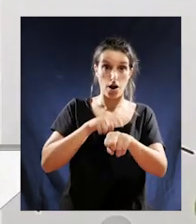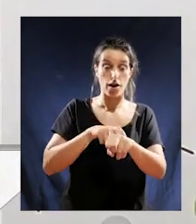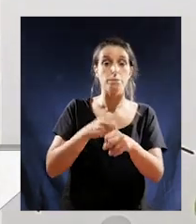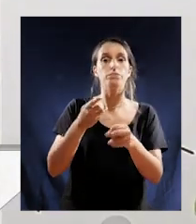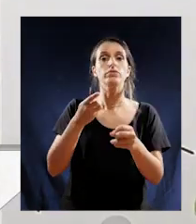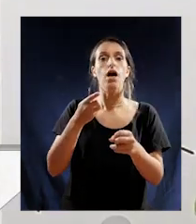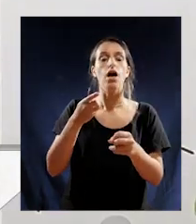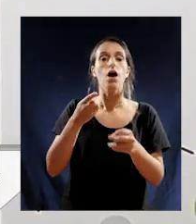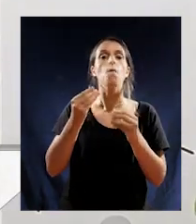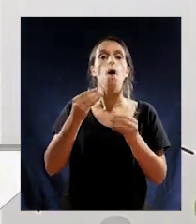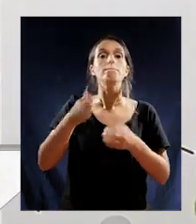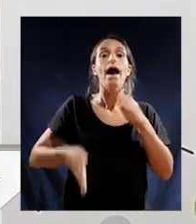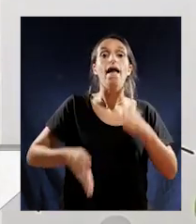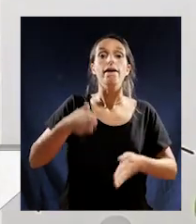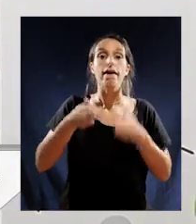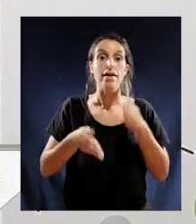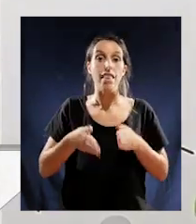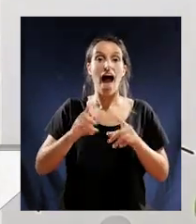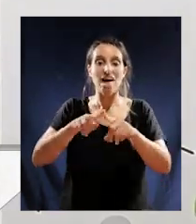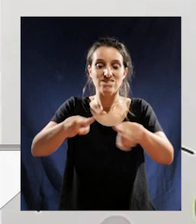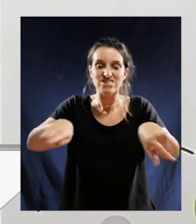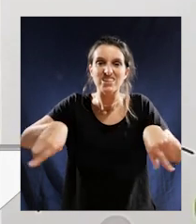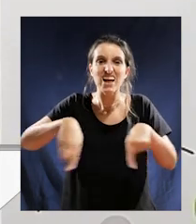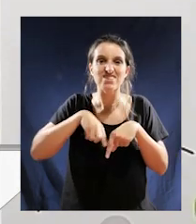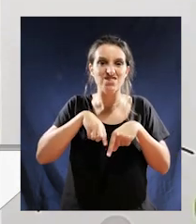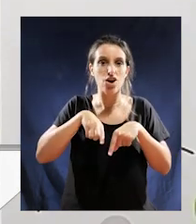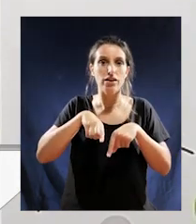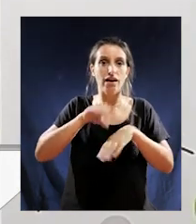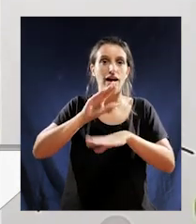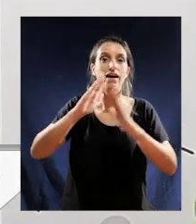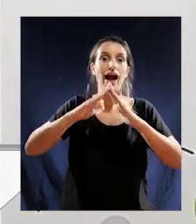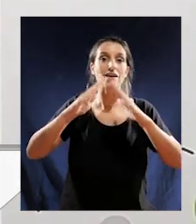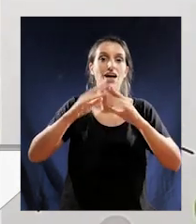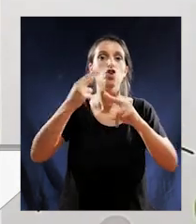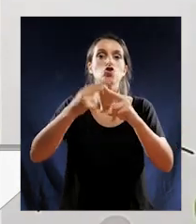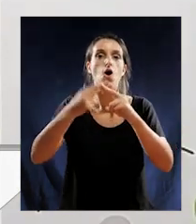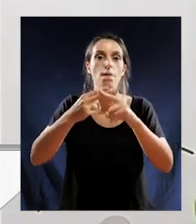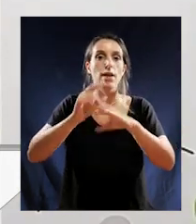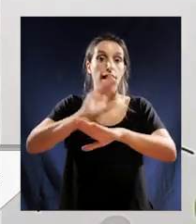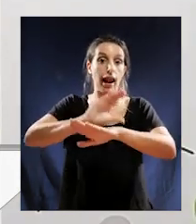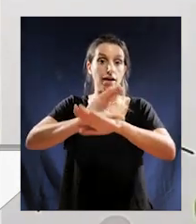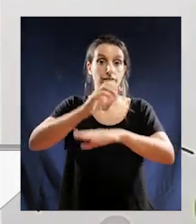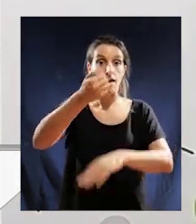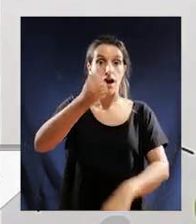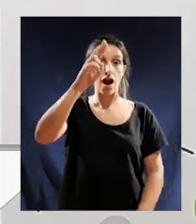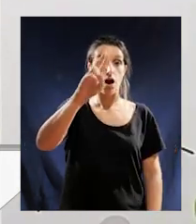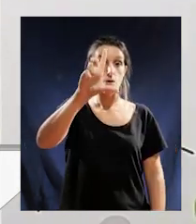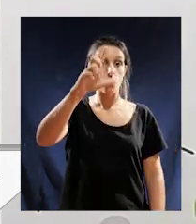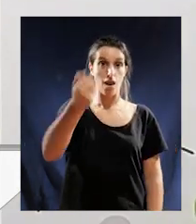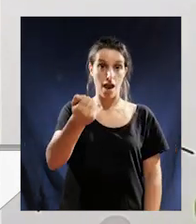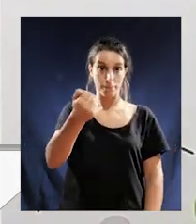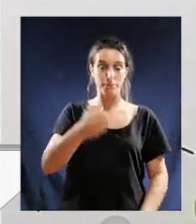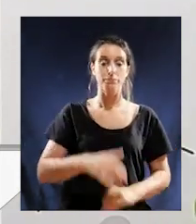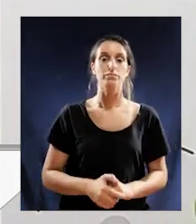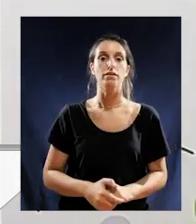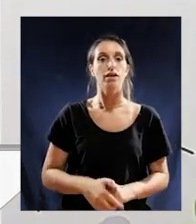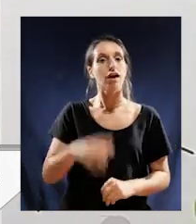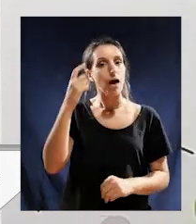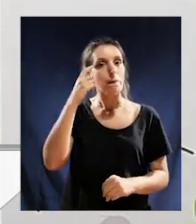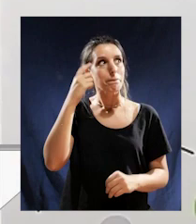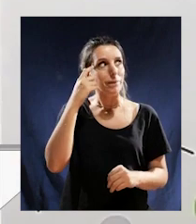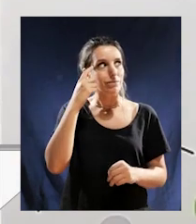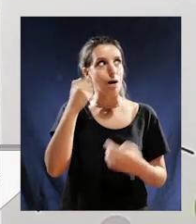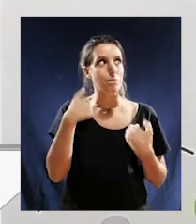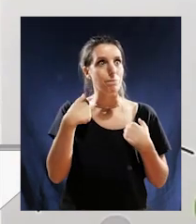de la casa a la que se denomina el aula pensaba que estamos más próximas la escena de